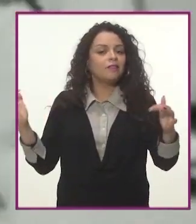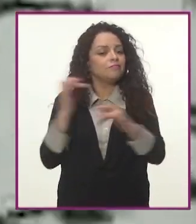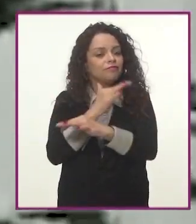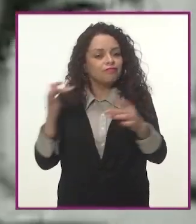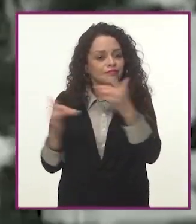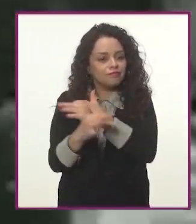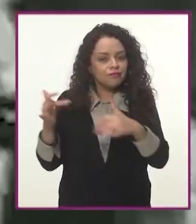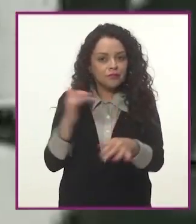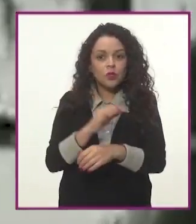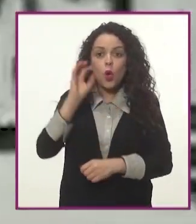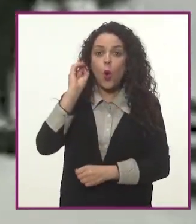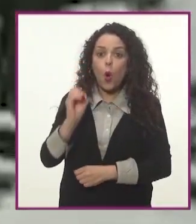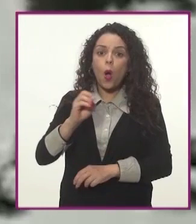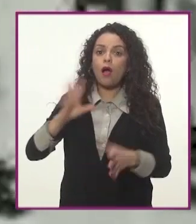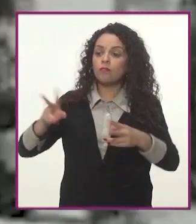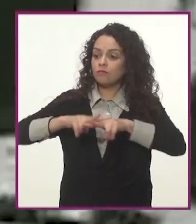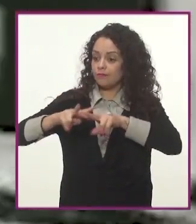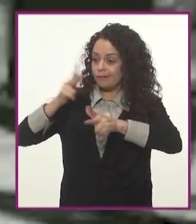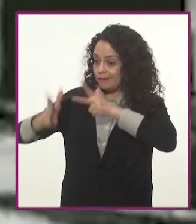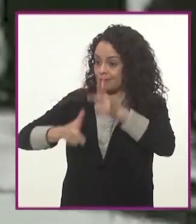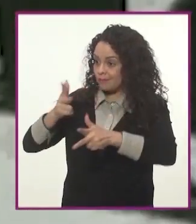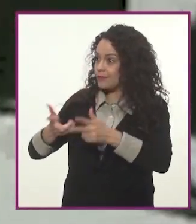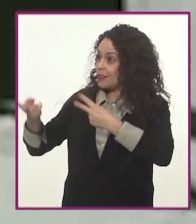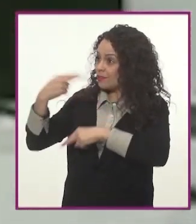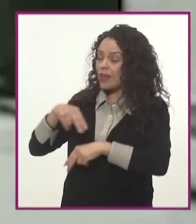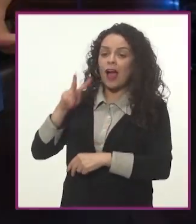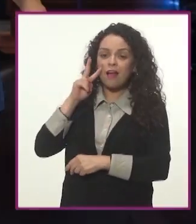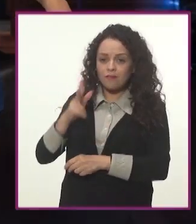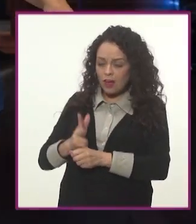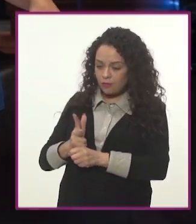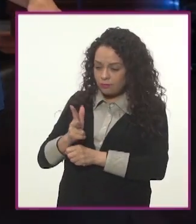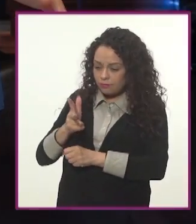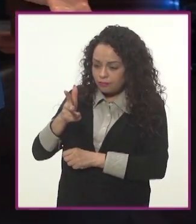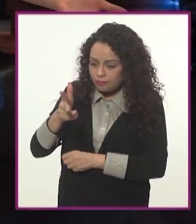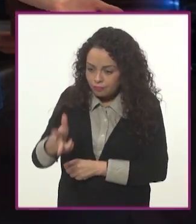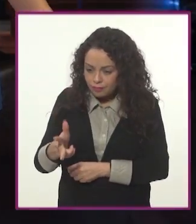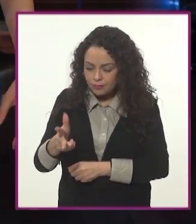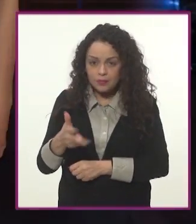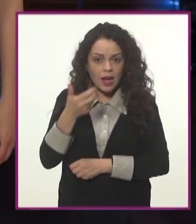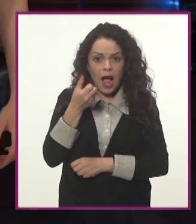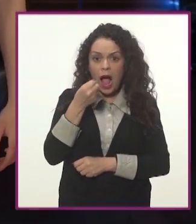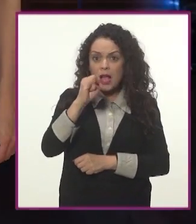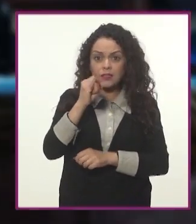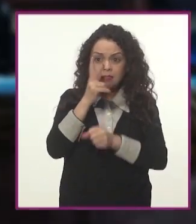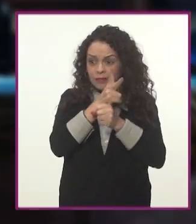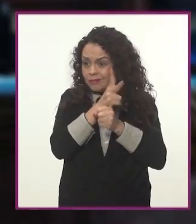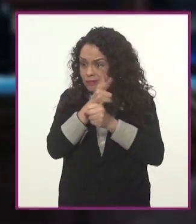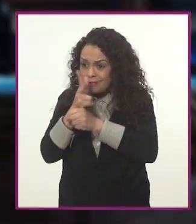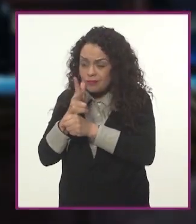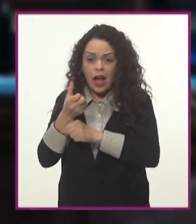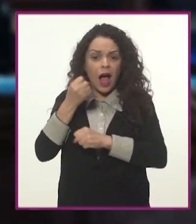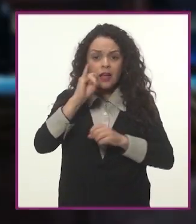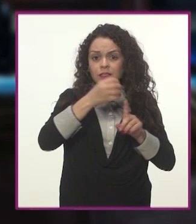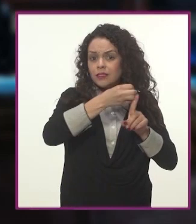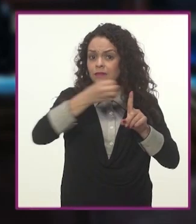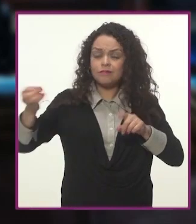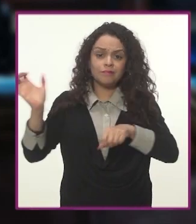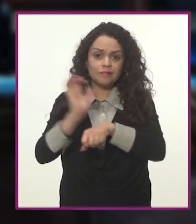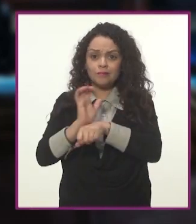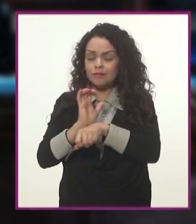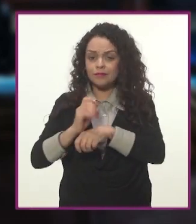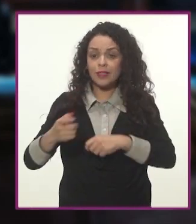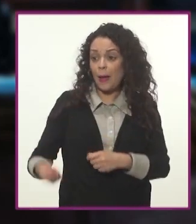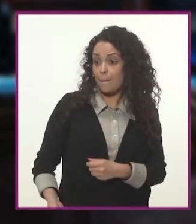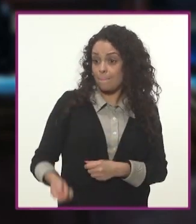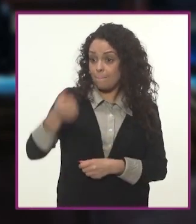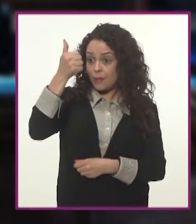la llegada de un tren a la estación. Cada película corría tal como era filmada en la cámara. Los primeros cineastas que aplicaron la edición